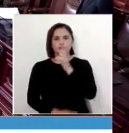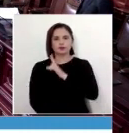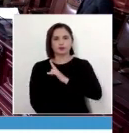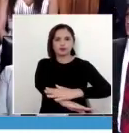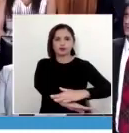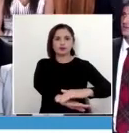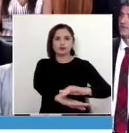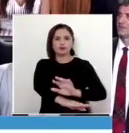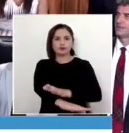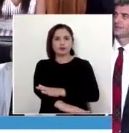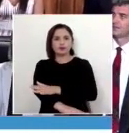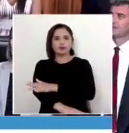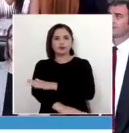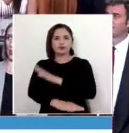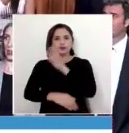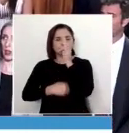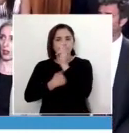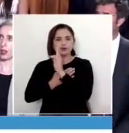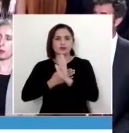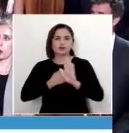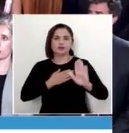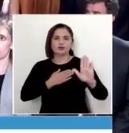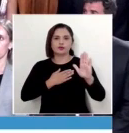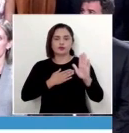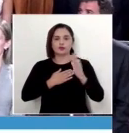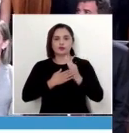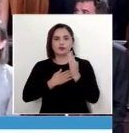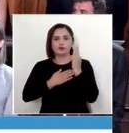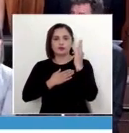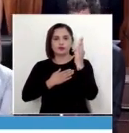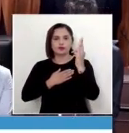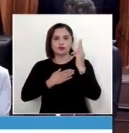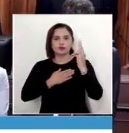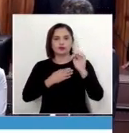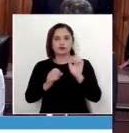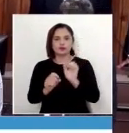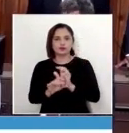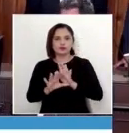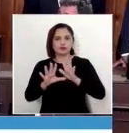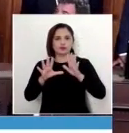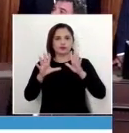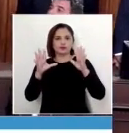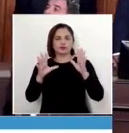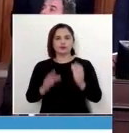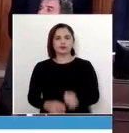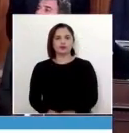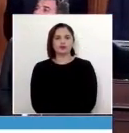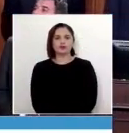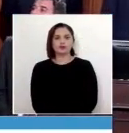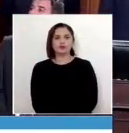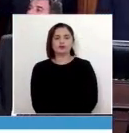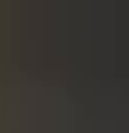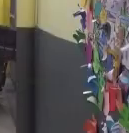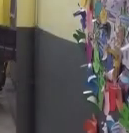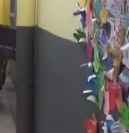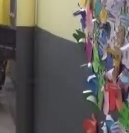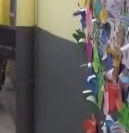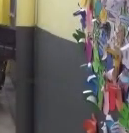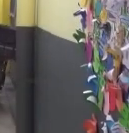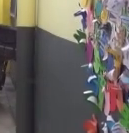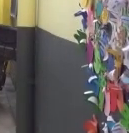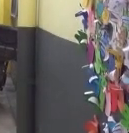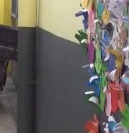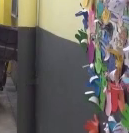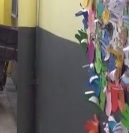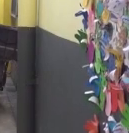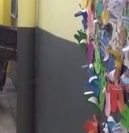empezamos. Así que. Sí, vamos a estar andando respecto también al proceso de campaña, uh-huh. Pero antes vamos a ir al